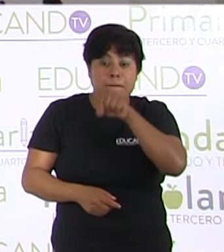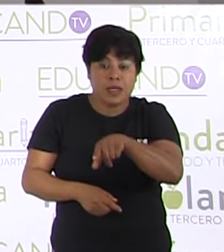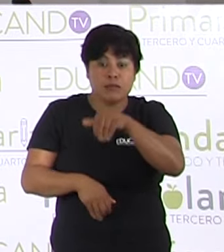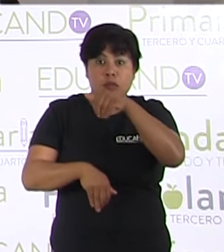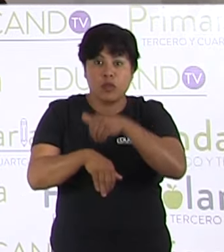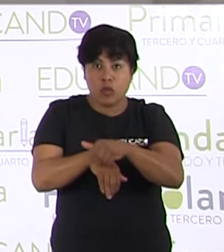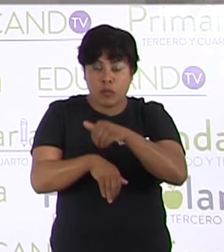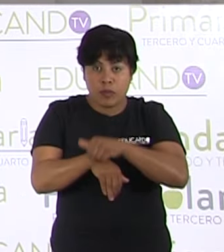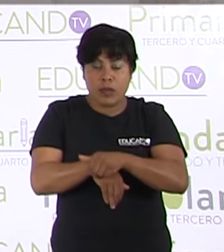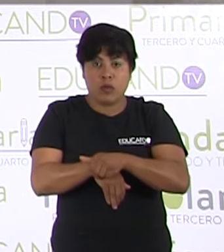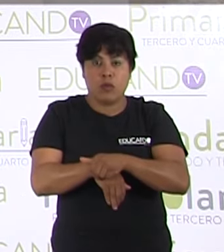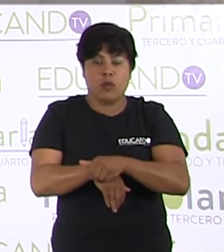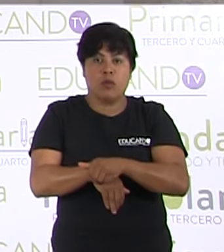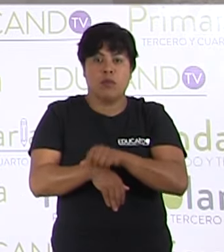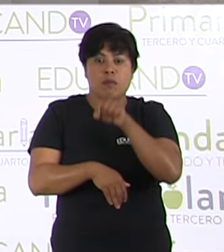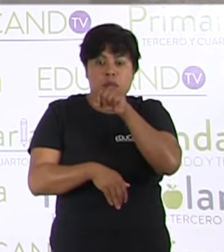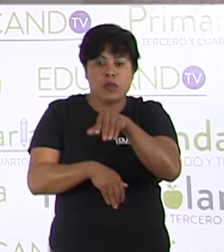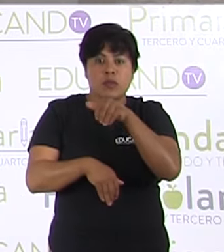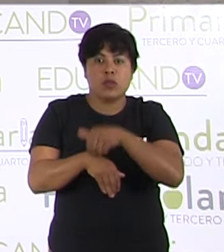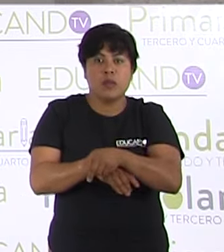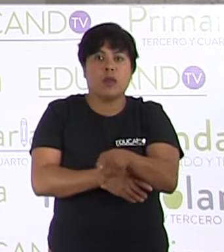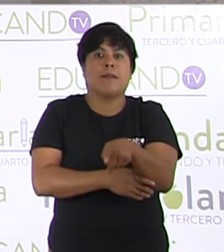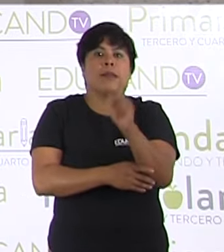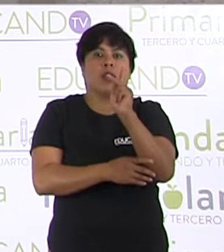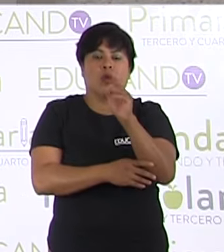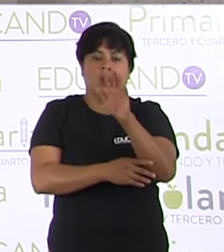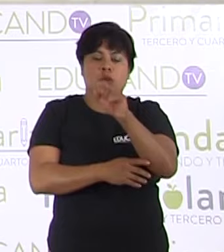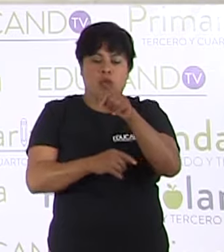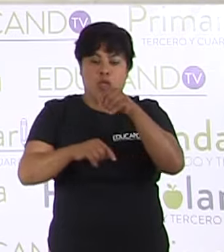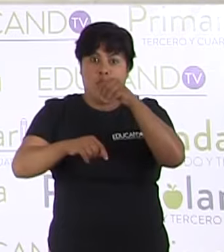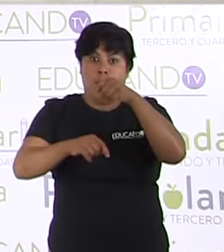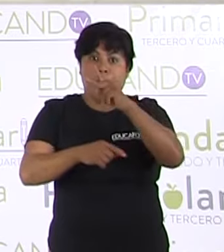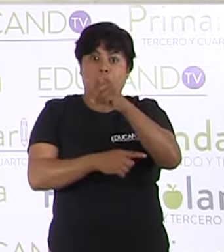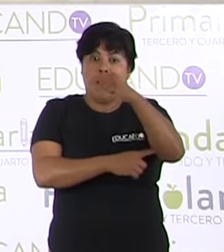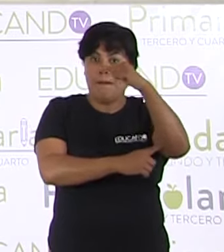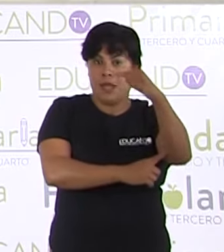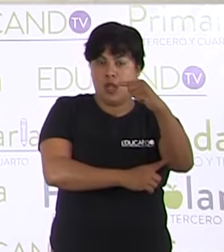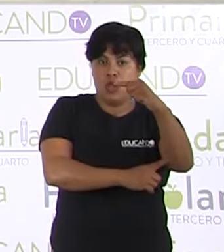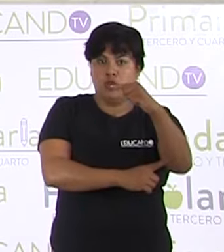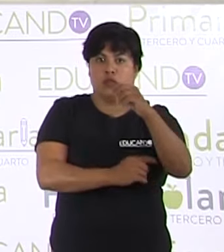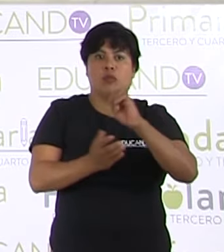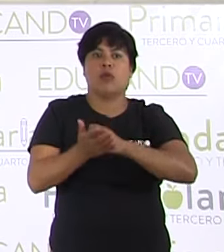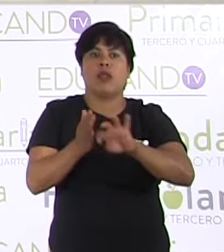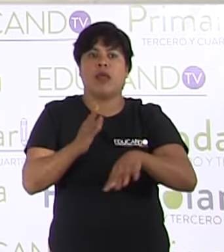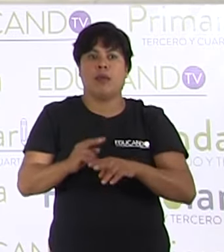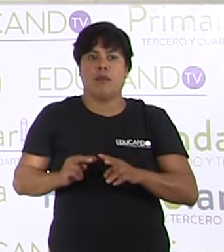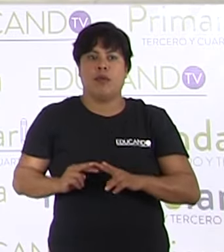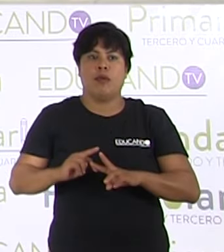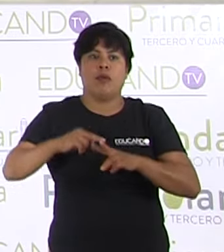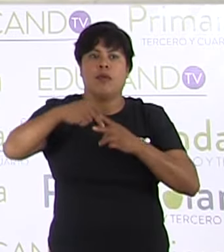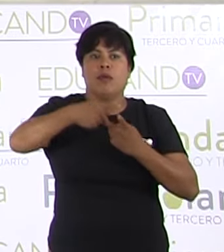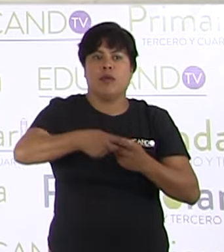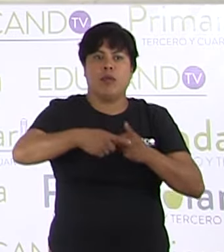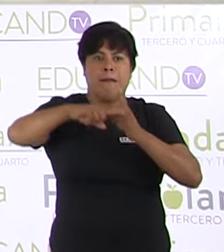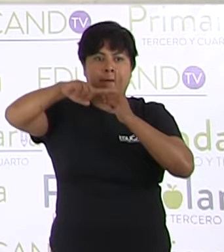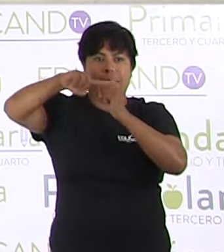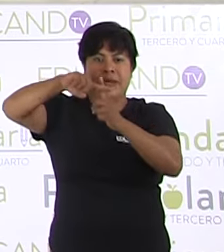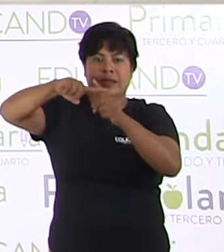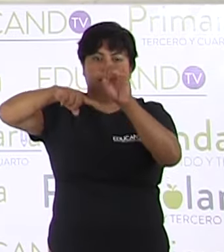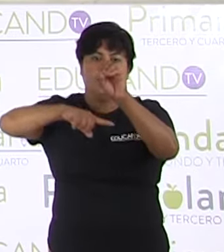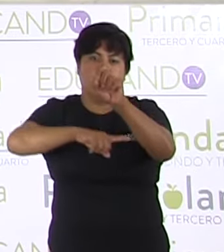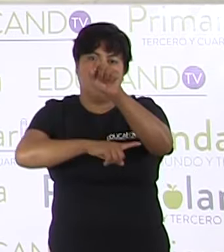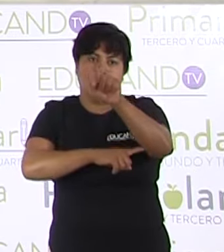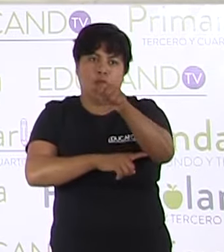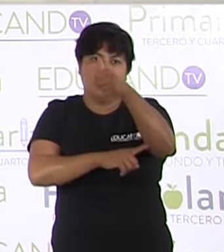número sí el mismo número pero con signo menos es decir en lugar de +